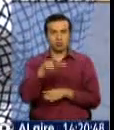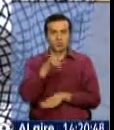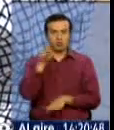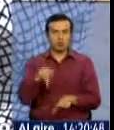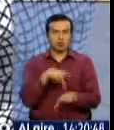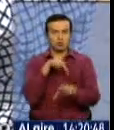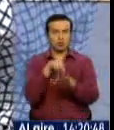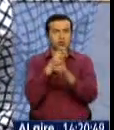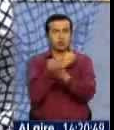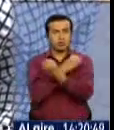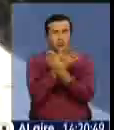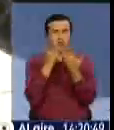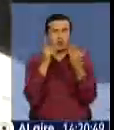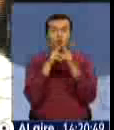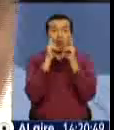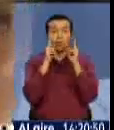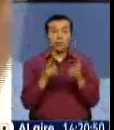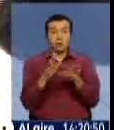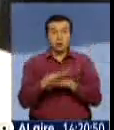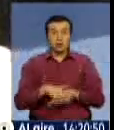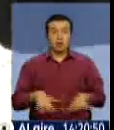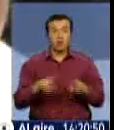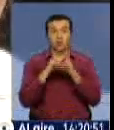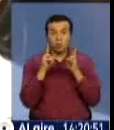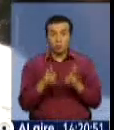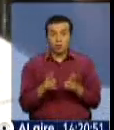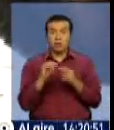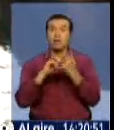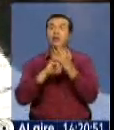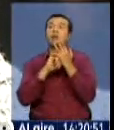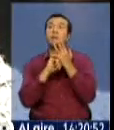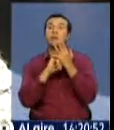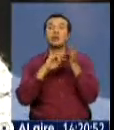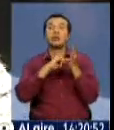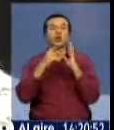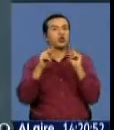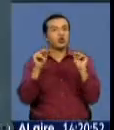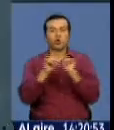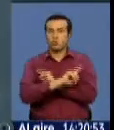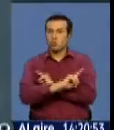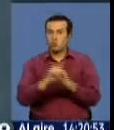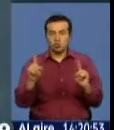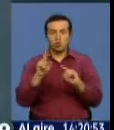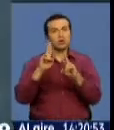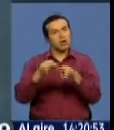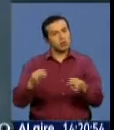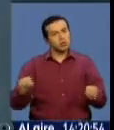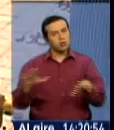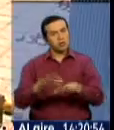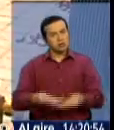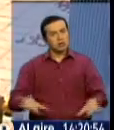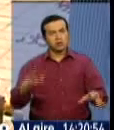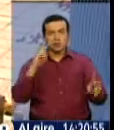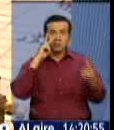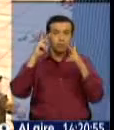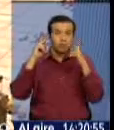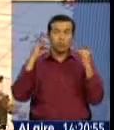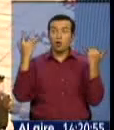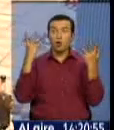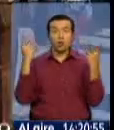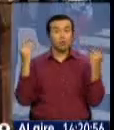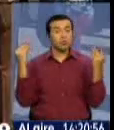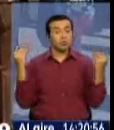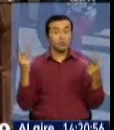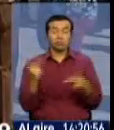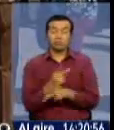Kimbo explica que la humanidad no debe ser extremo dependiente de la tecnología, La naturaleza da señales de que estamos abusando de